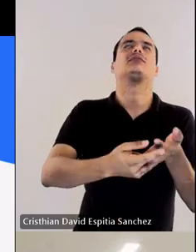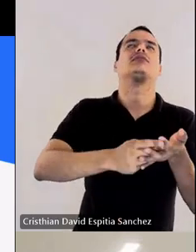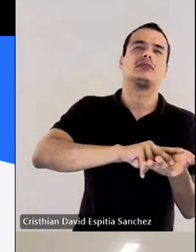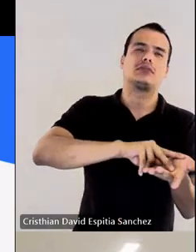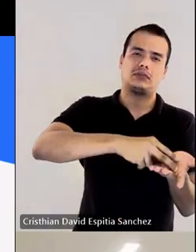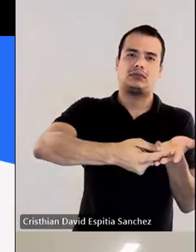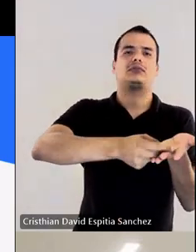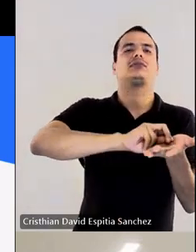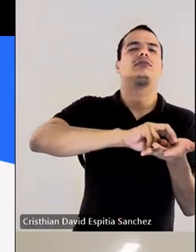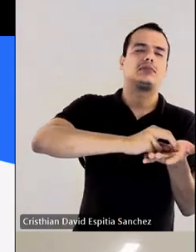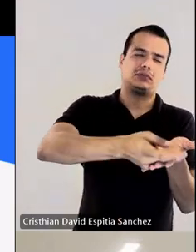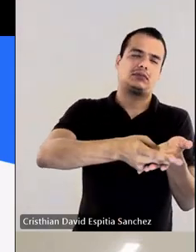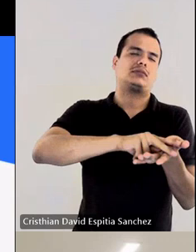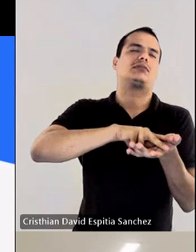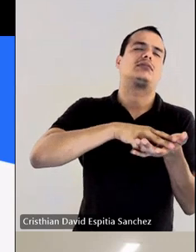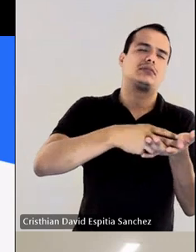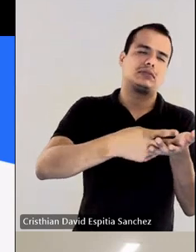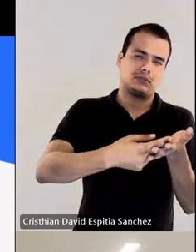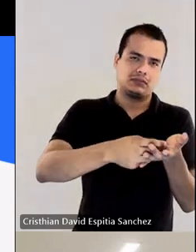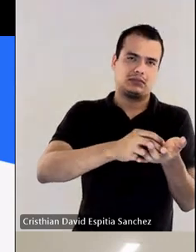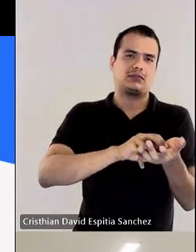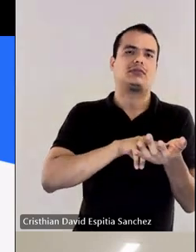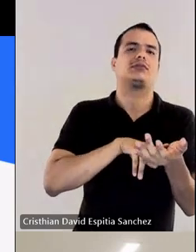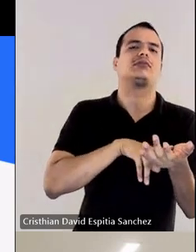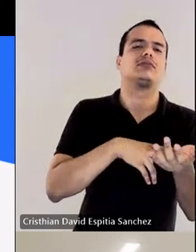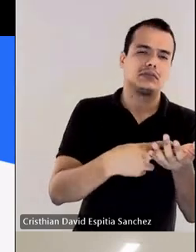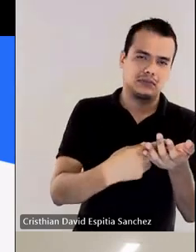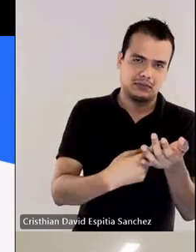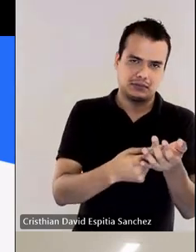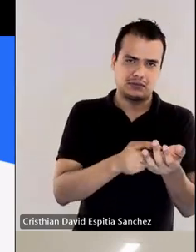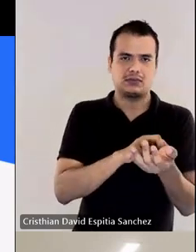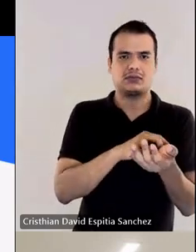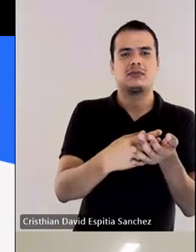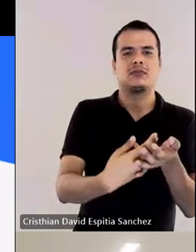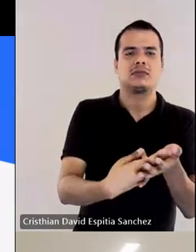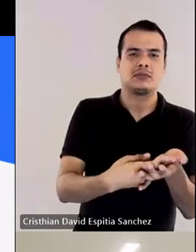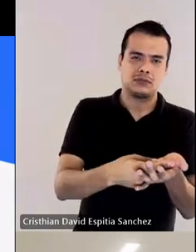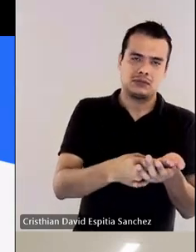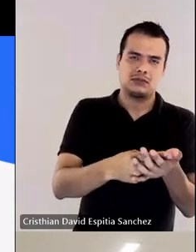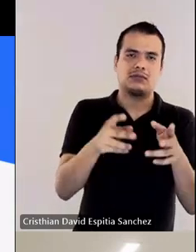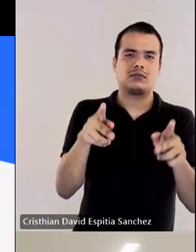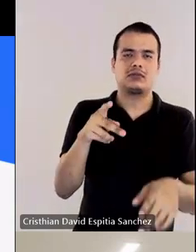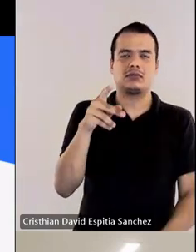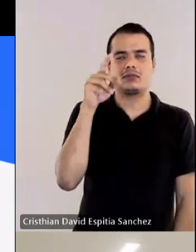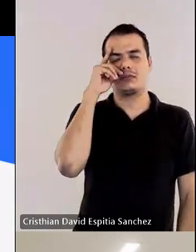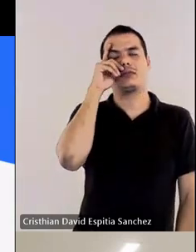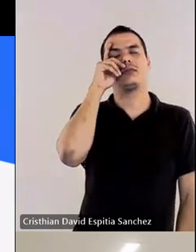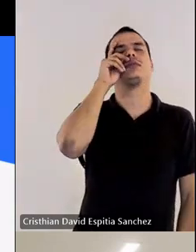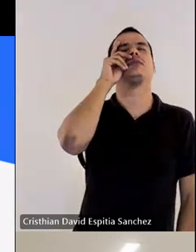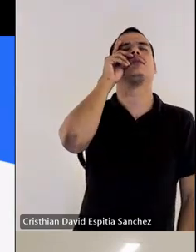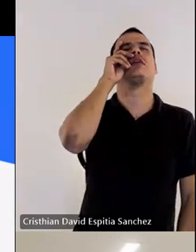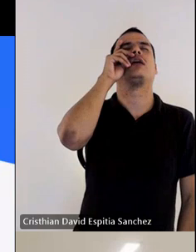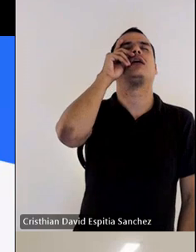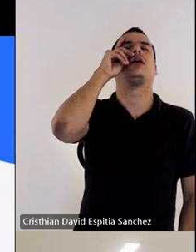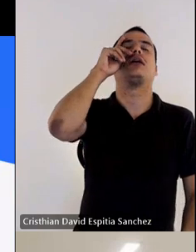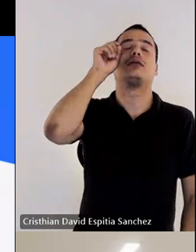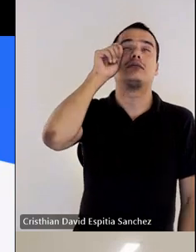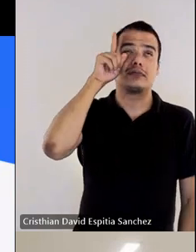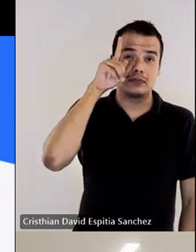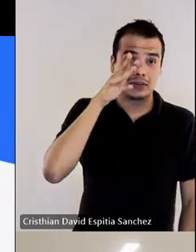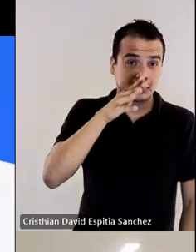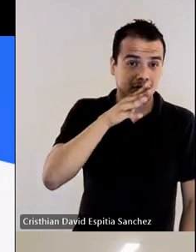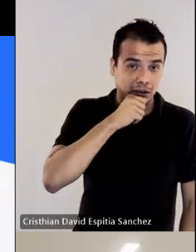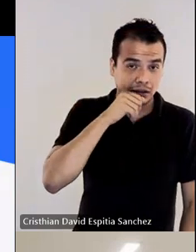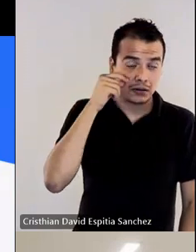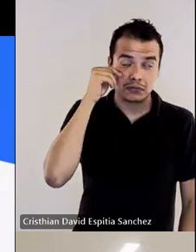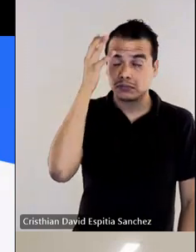pues el paciente va a quedar con bastante estado de inconsciencia, estupuroso, no va a despertar en el momento, entonces